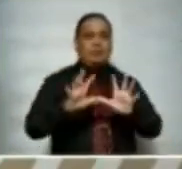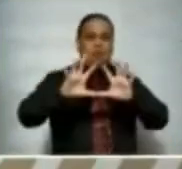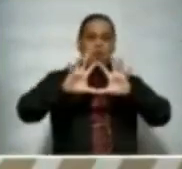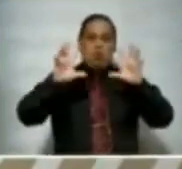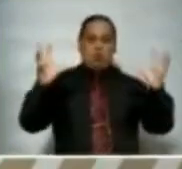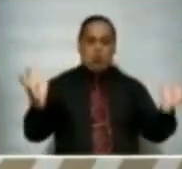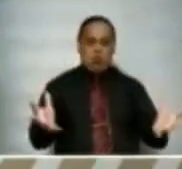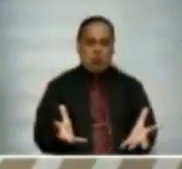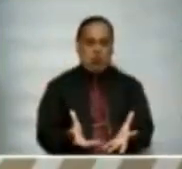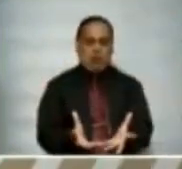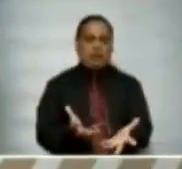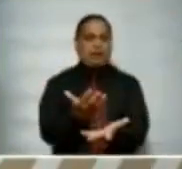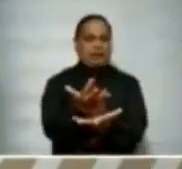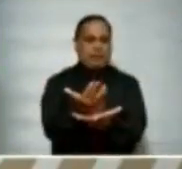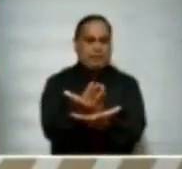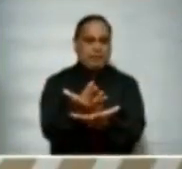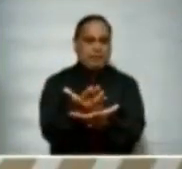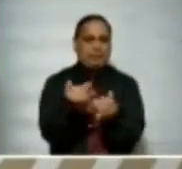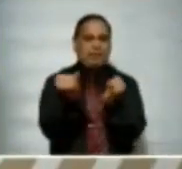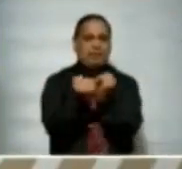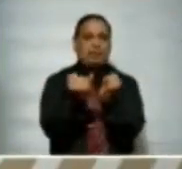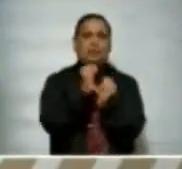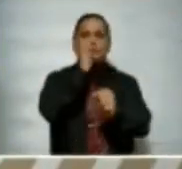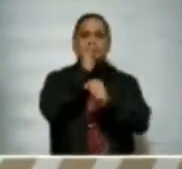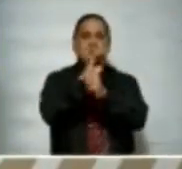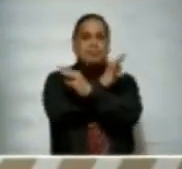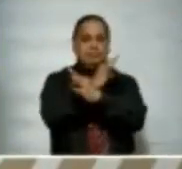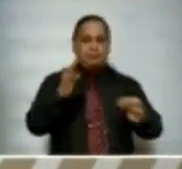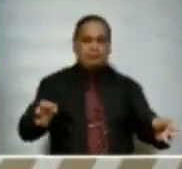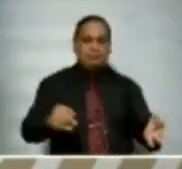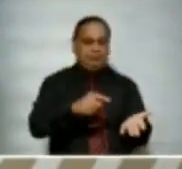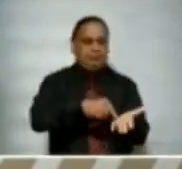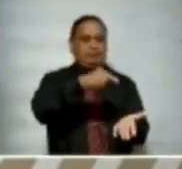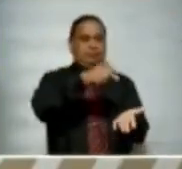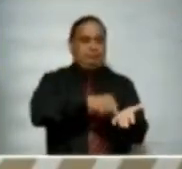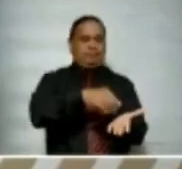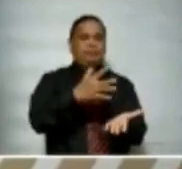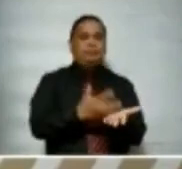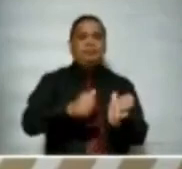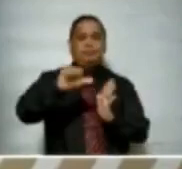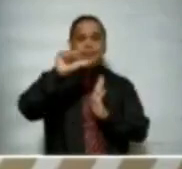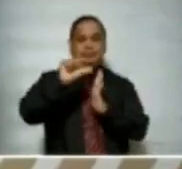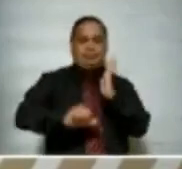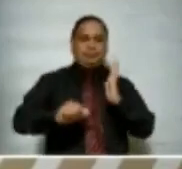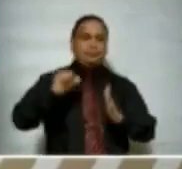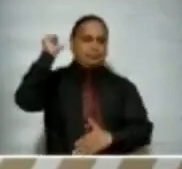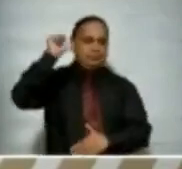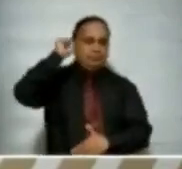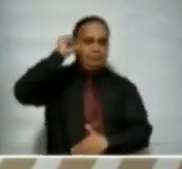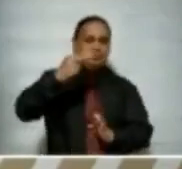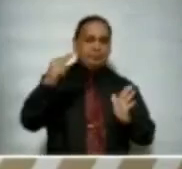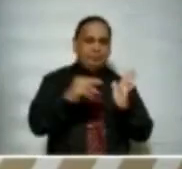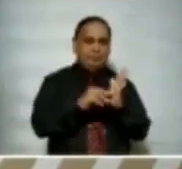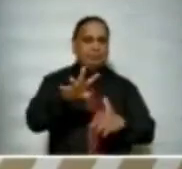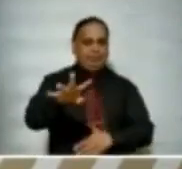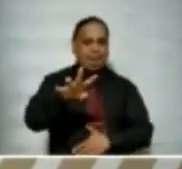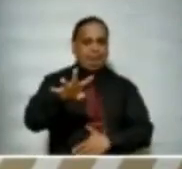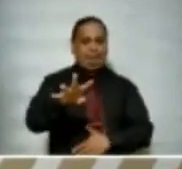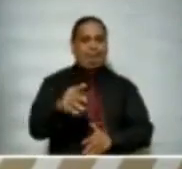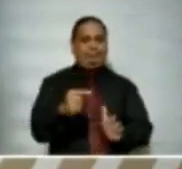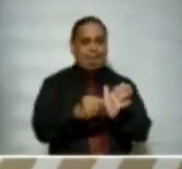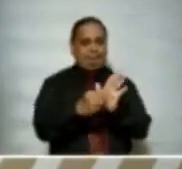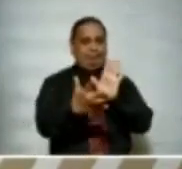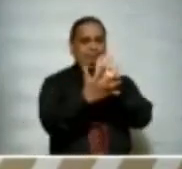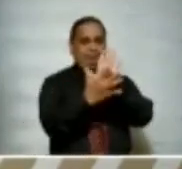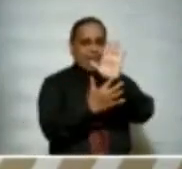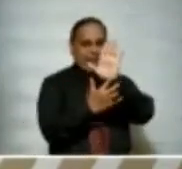ya nomás estamos en espera ahí está el informe de admisibilidad que fue en abril del 2019. Entonces nada más